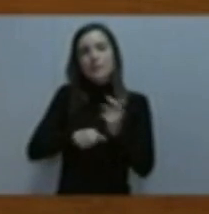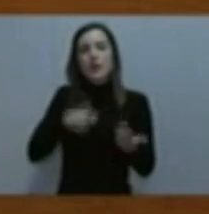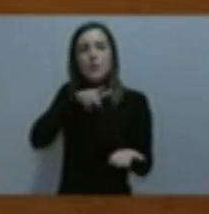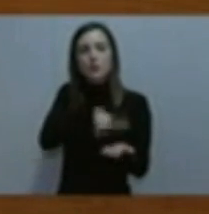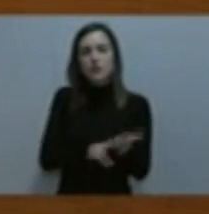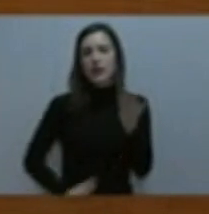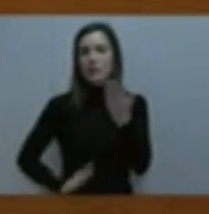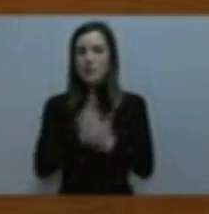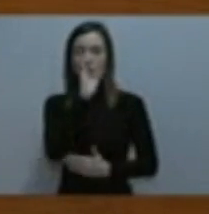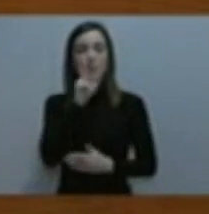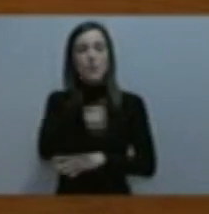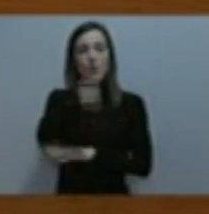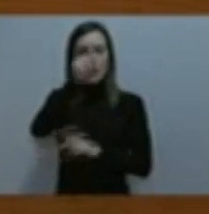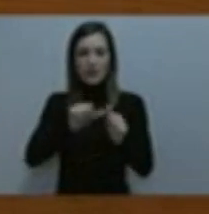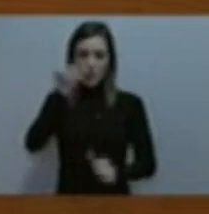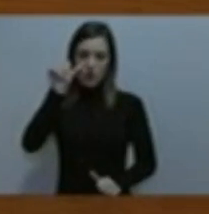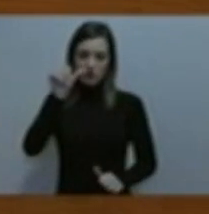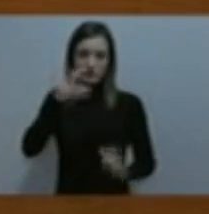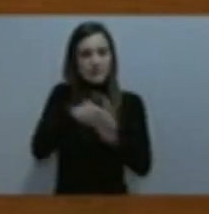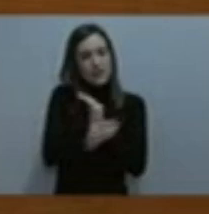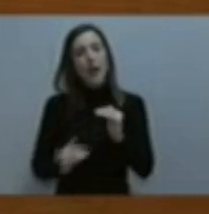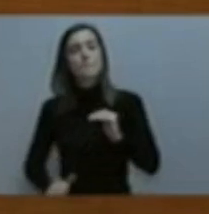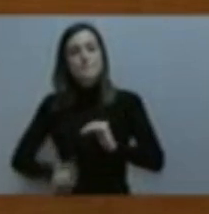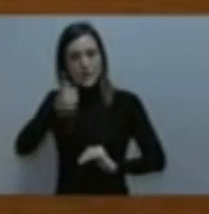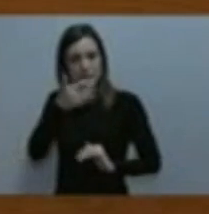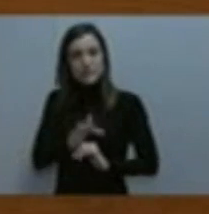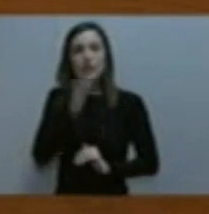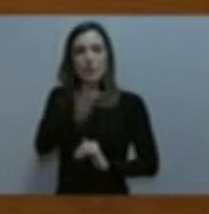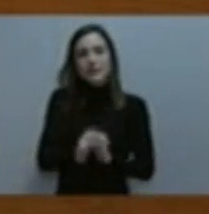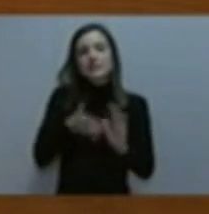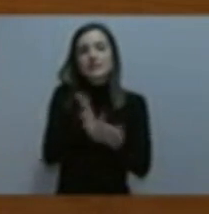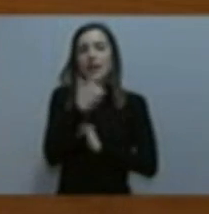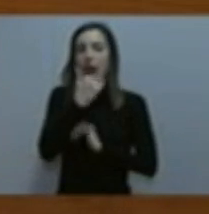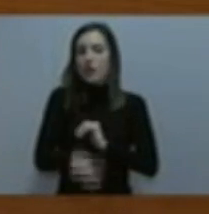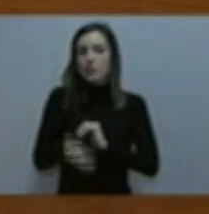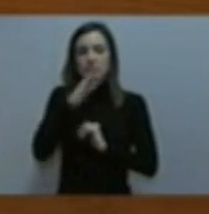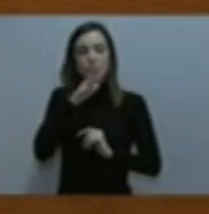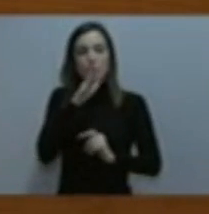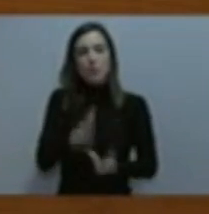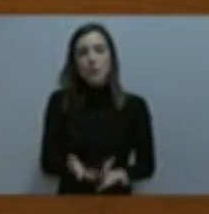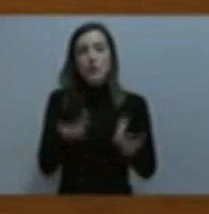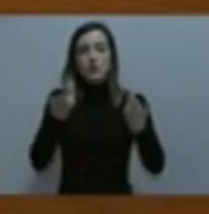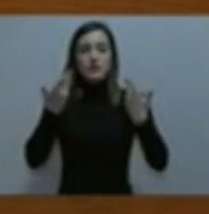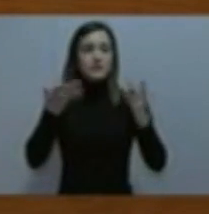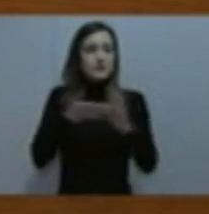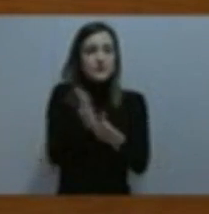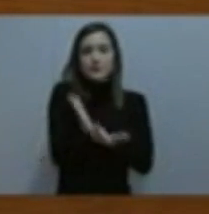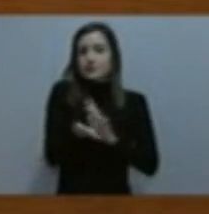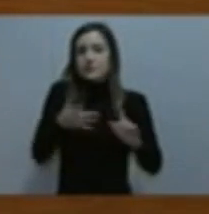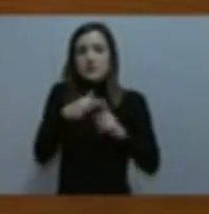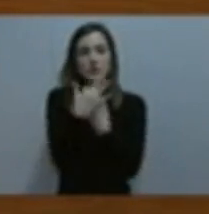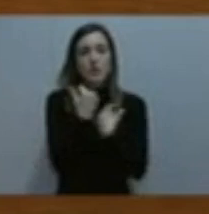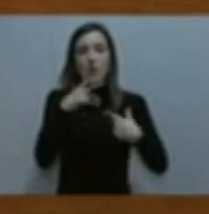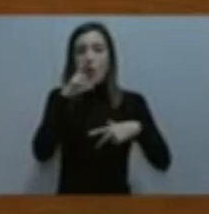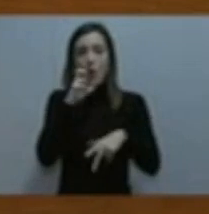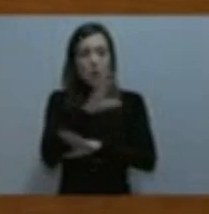del puerto del Musel. Es un símbolo que puede colocarse en el punto central de la serie de catastróficas desdichas